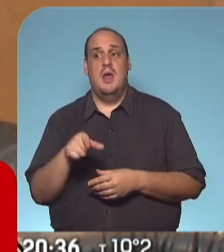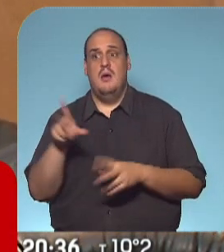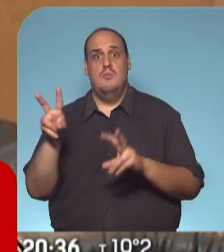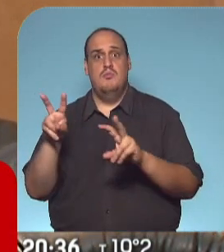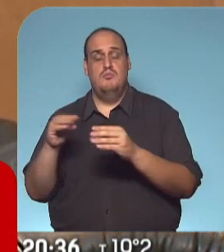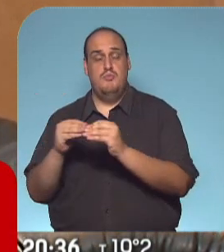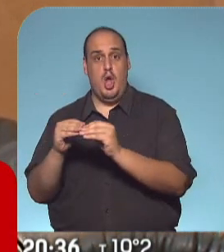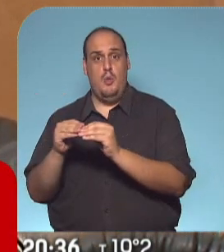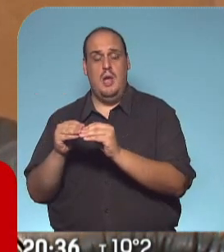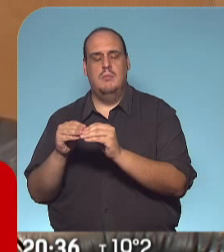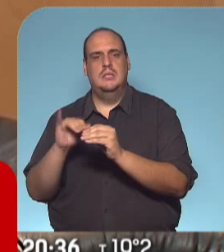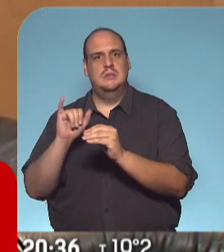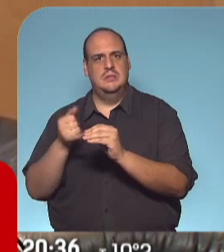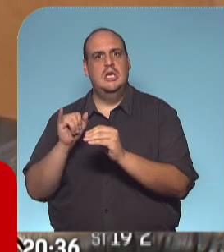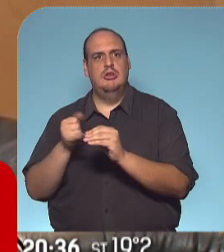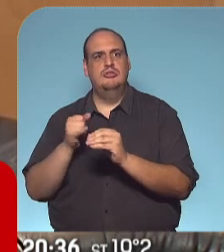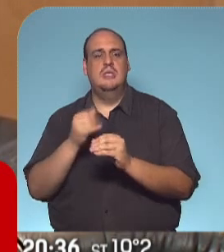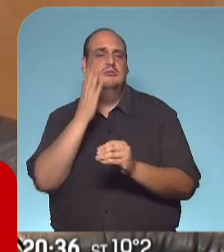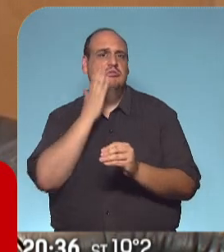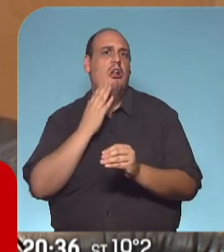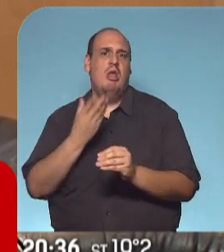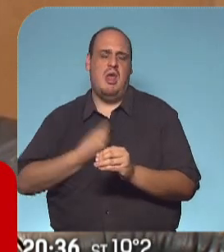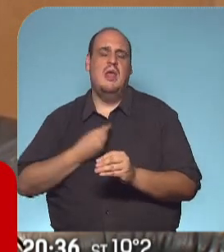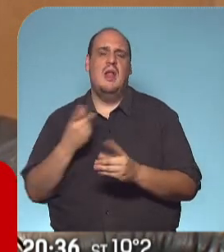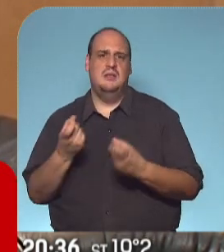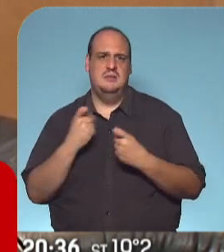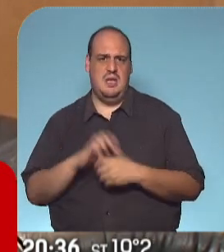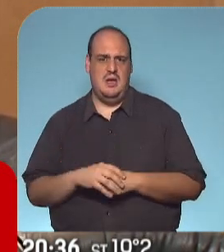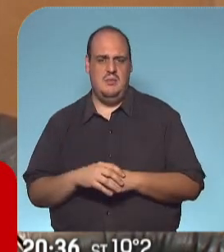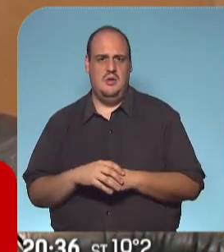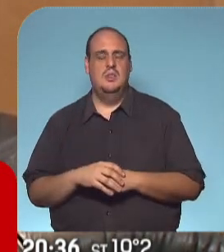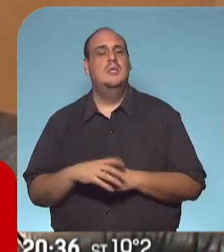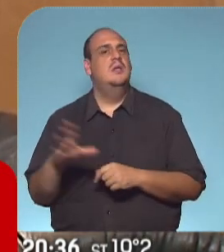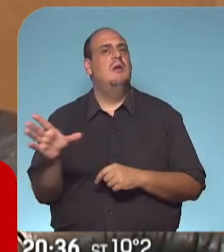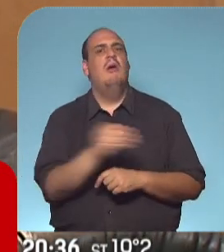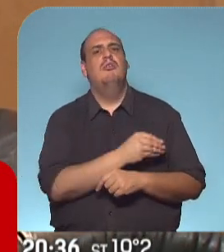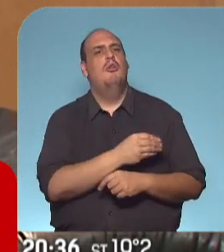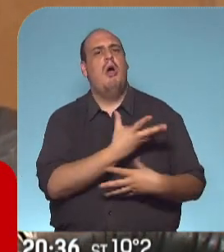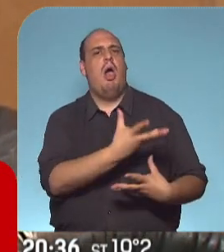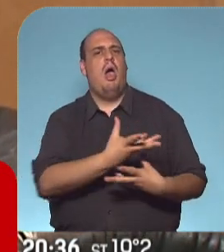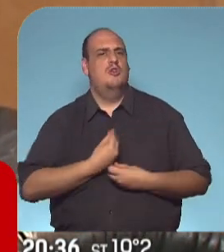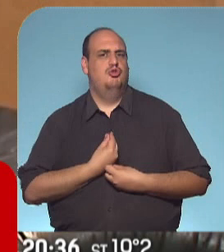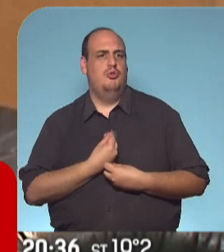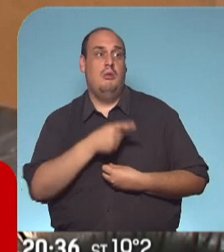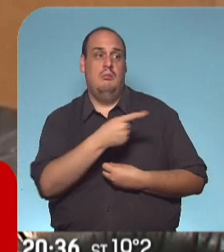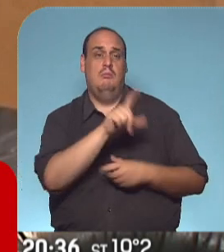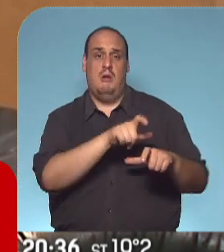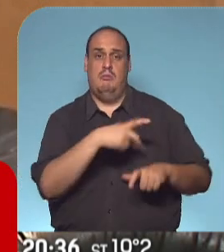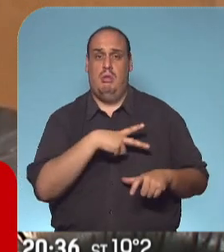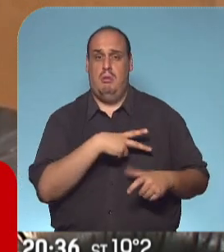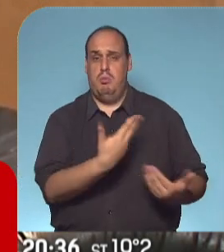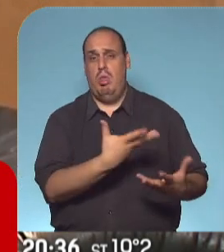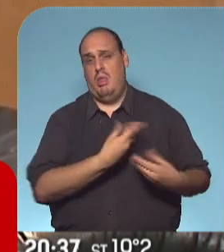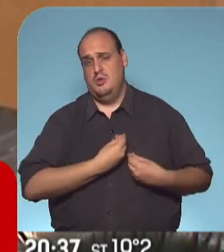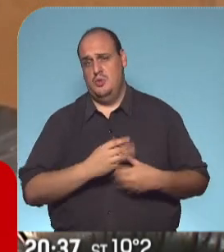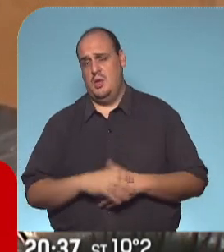realmente en el que necesitamos de la solidaridad y necesitamos de la contribución de quienes están en condiciones de hacerlo. De